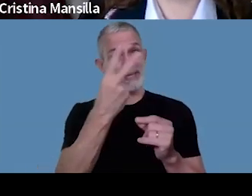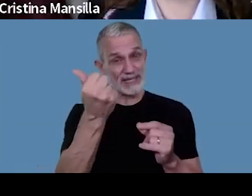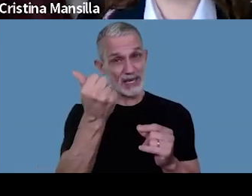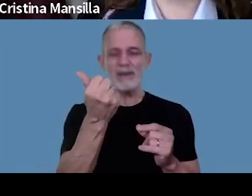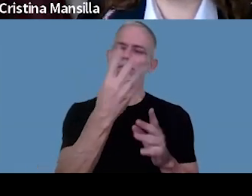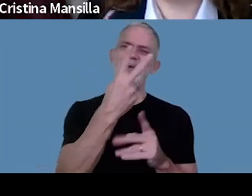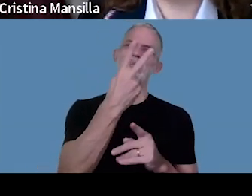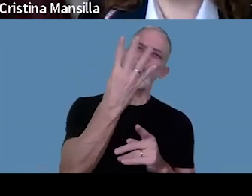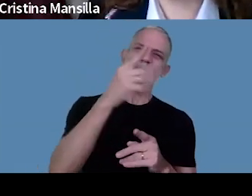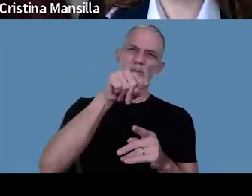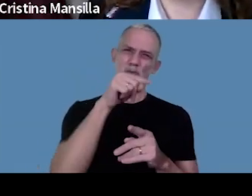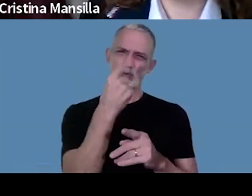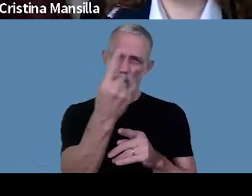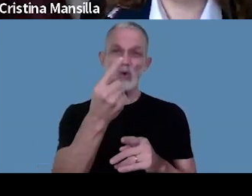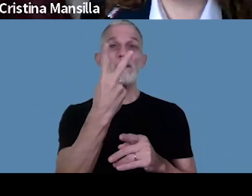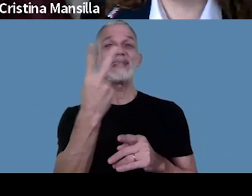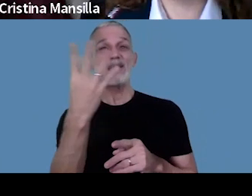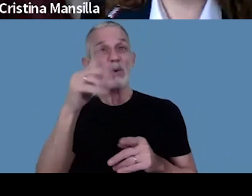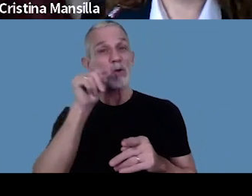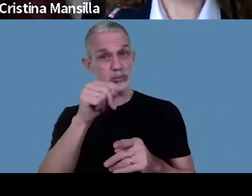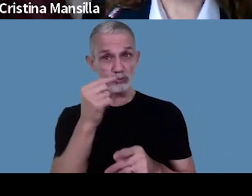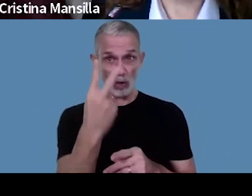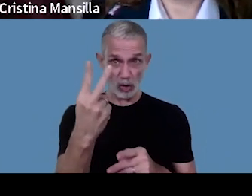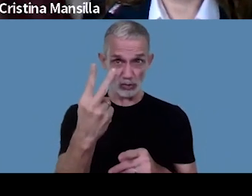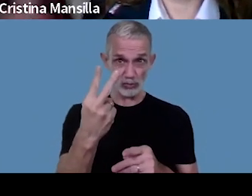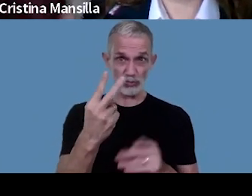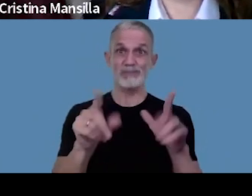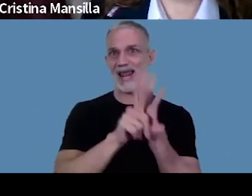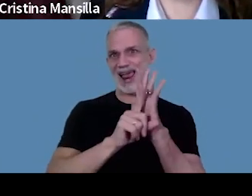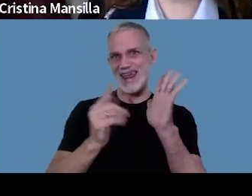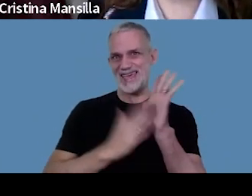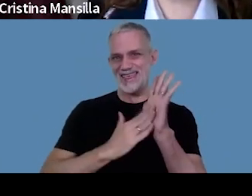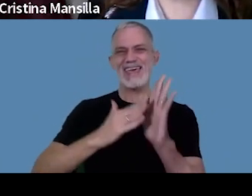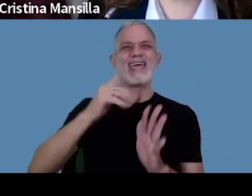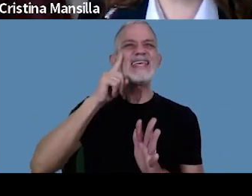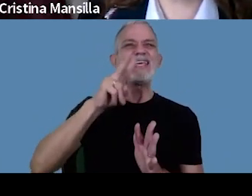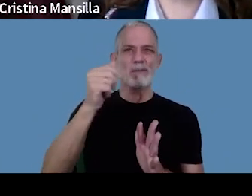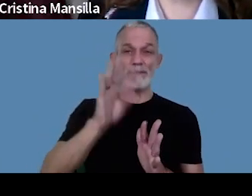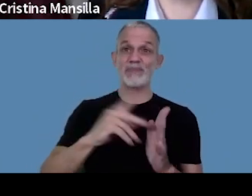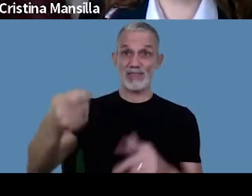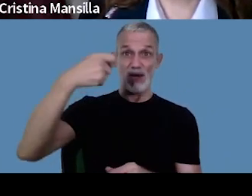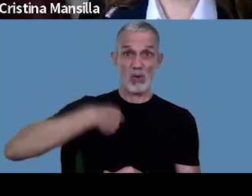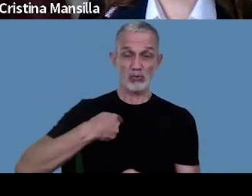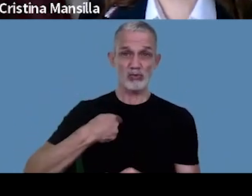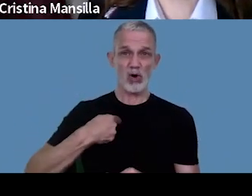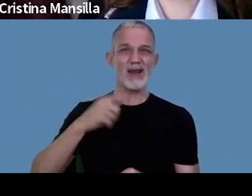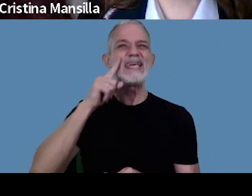24.1 y 24.2 de la Ley de IVA. Esta devolución de impuesto al valor